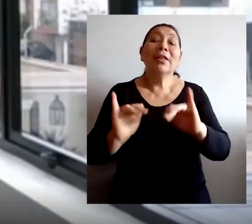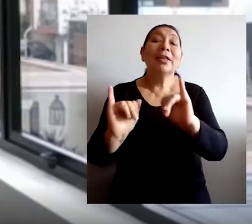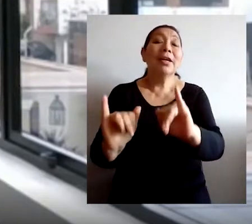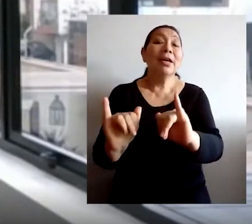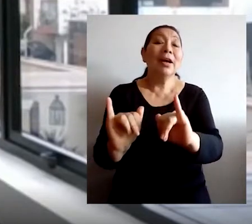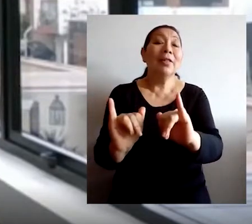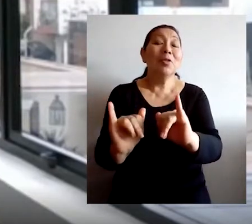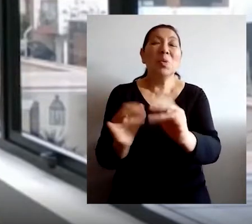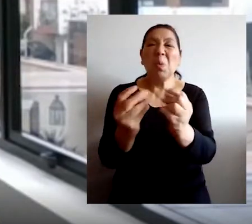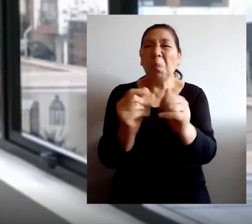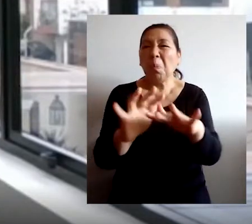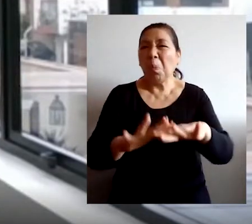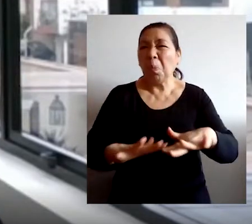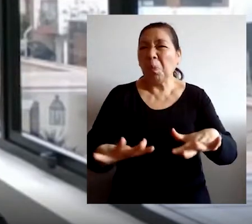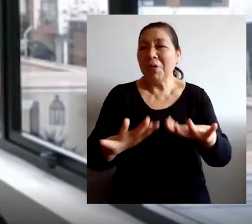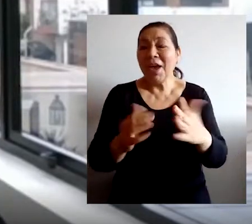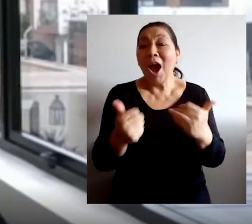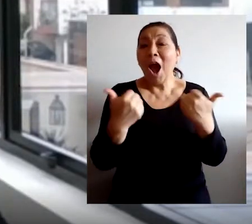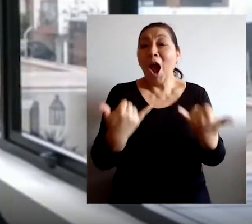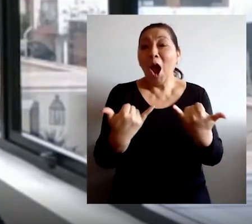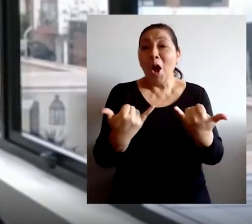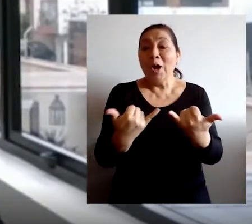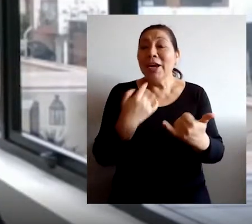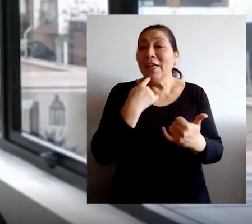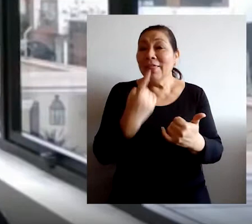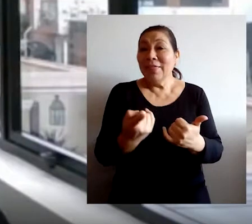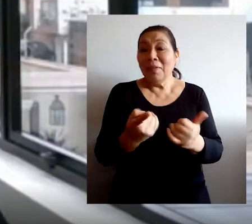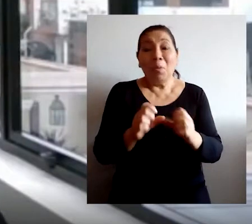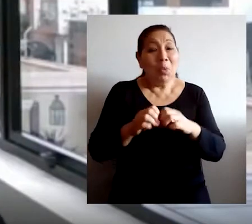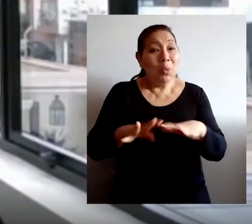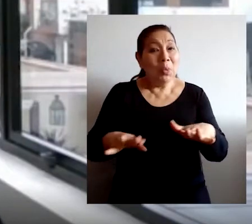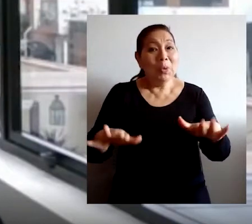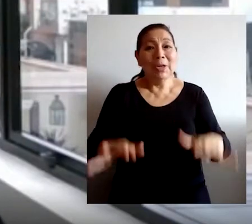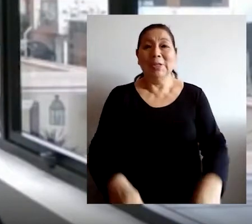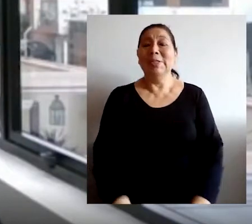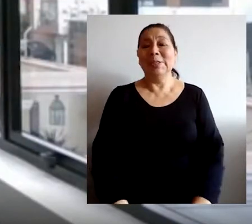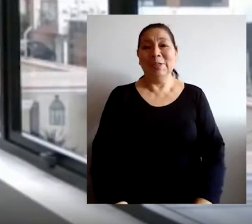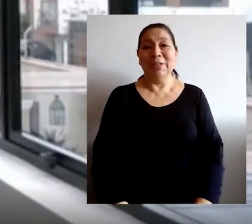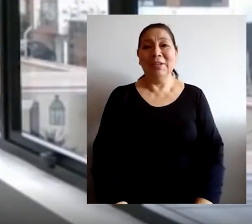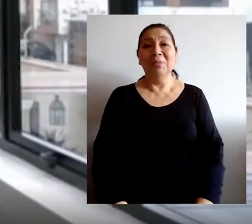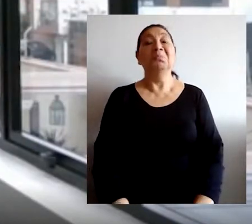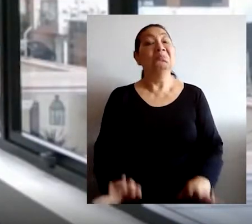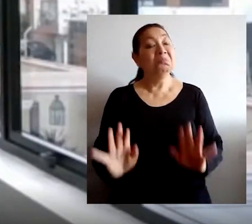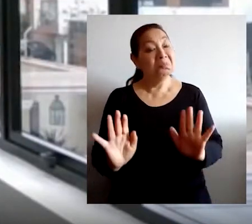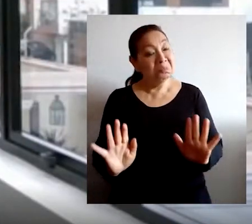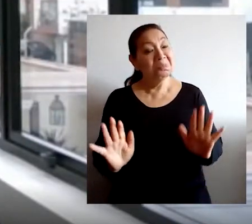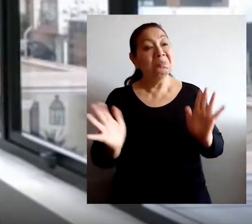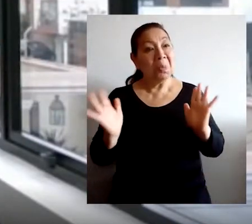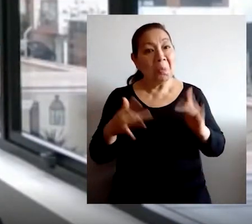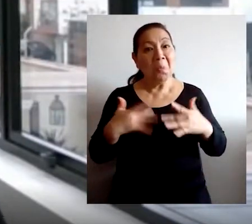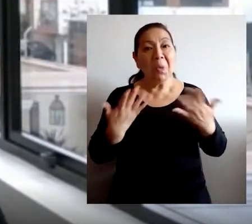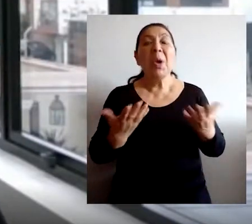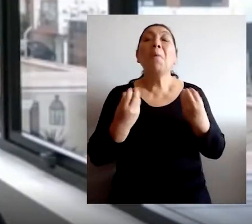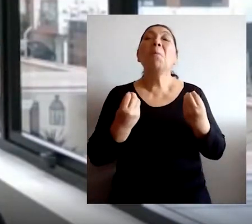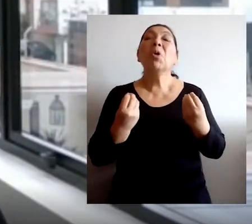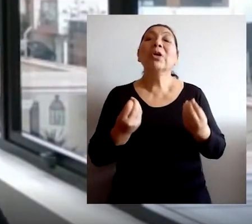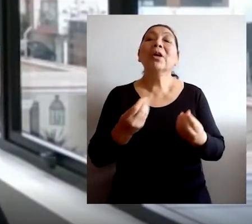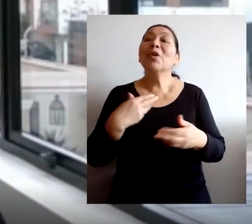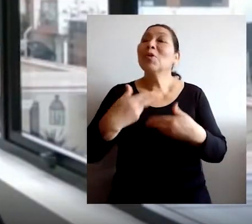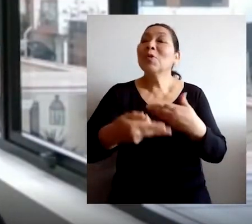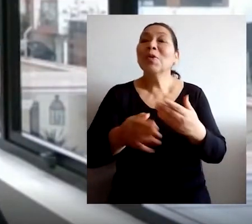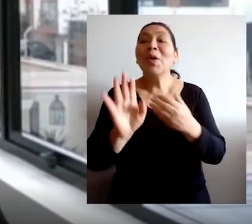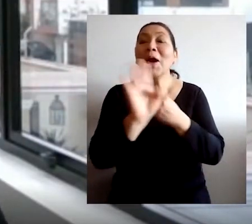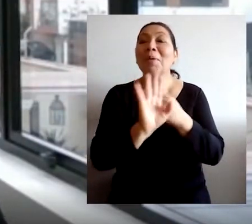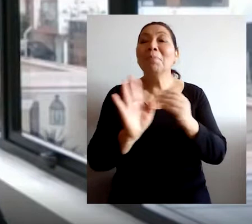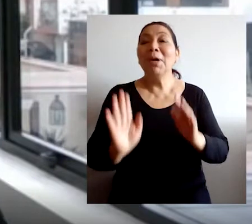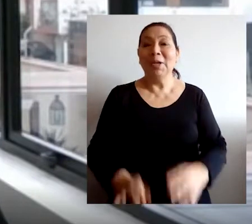dejado de ser eriazo y ahora ha sido declarado de expansión urbana. Ah, bueno. ¿Y por qué es improcedente